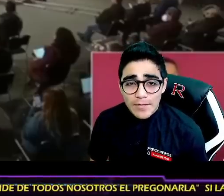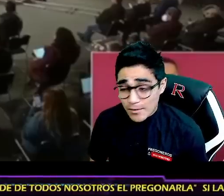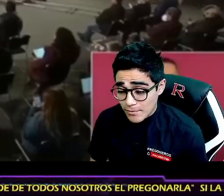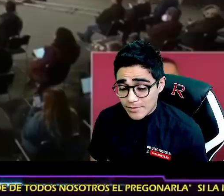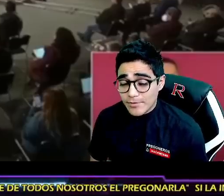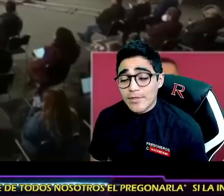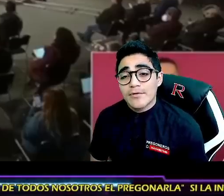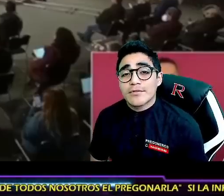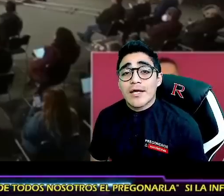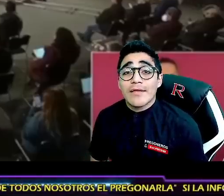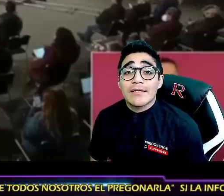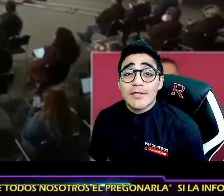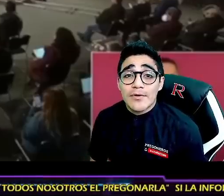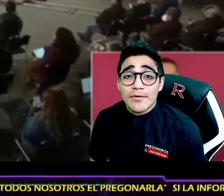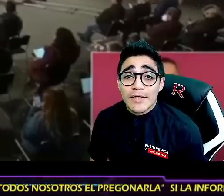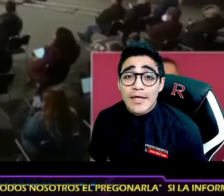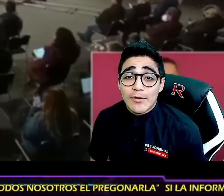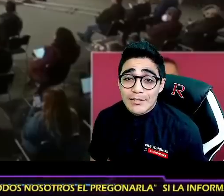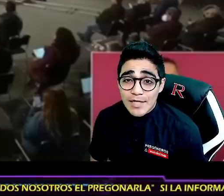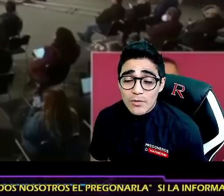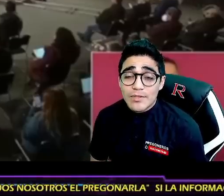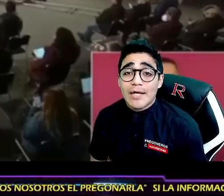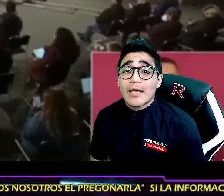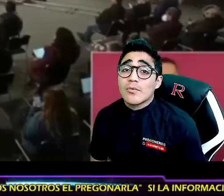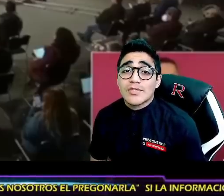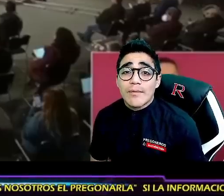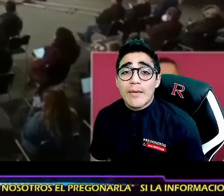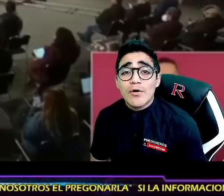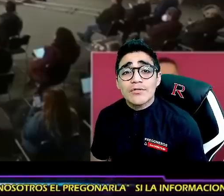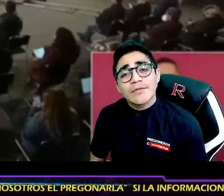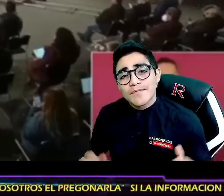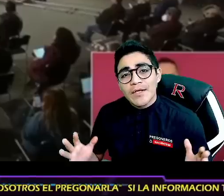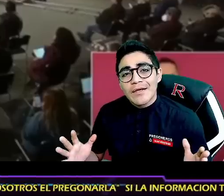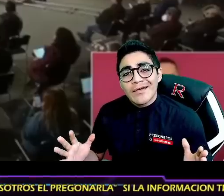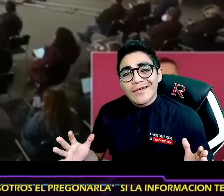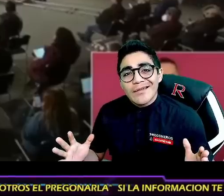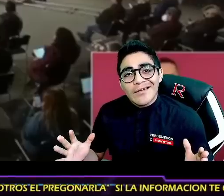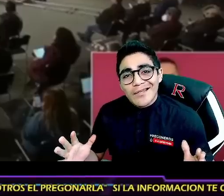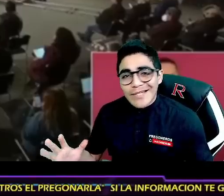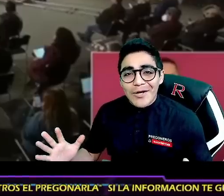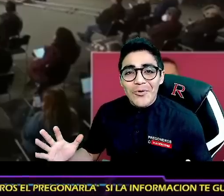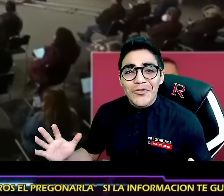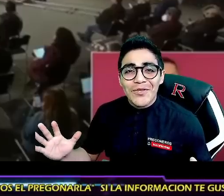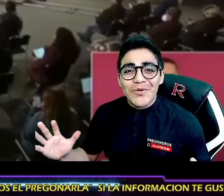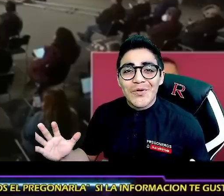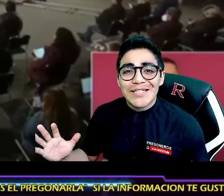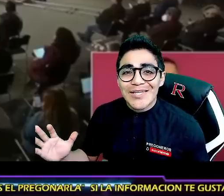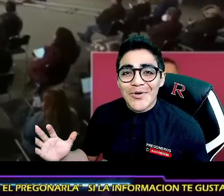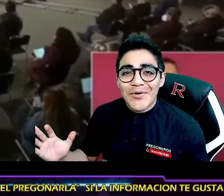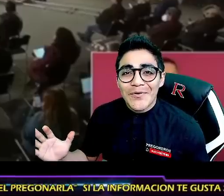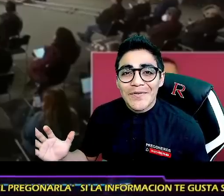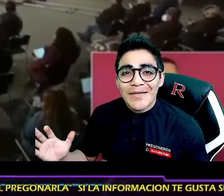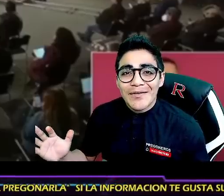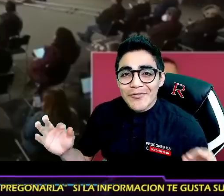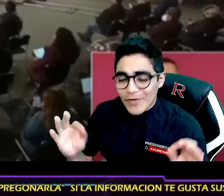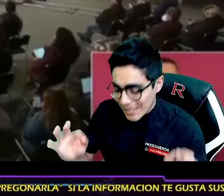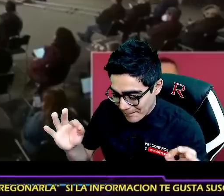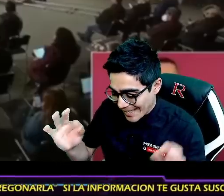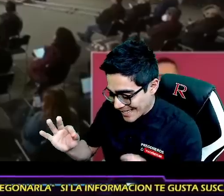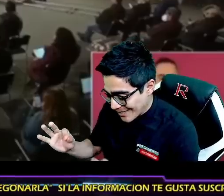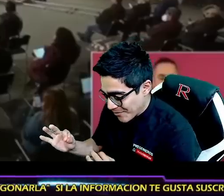el juicio en contra del señor Genaro García Luna que como sabemos está coludido con el señor